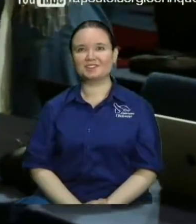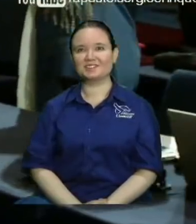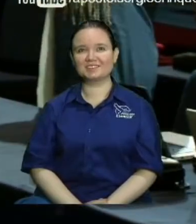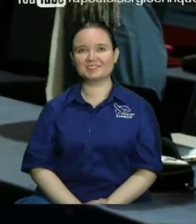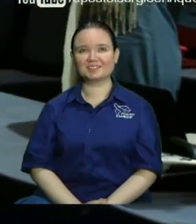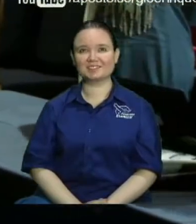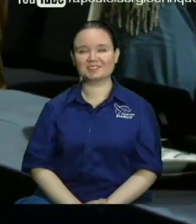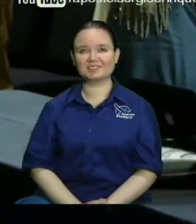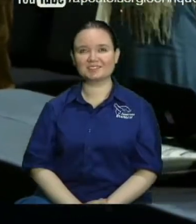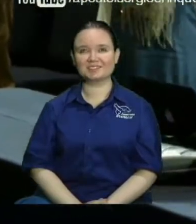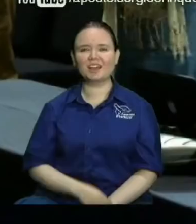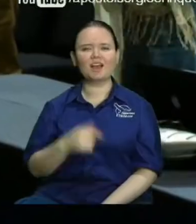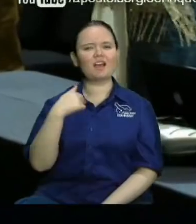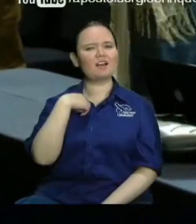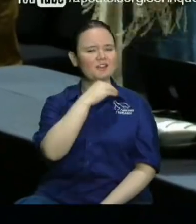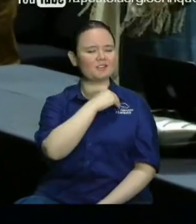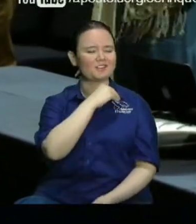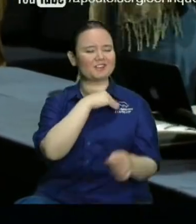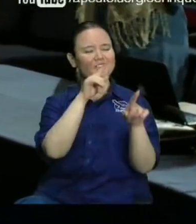Yo quiero uno así.